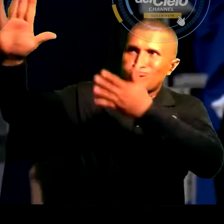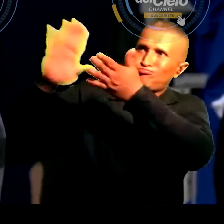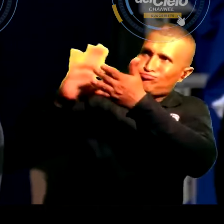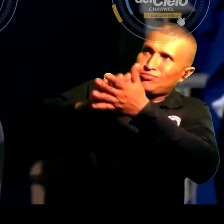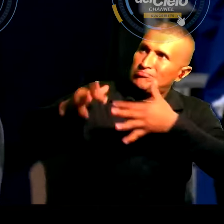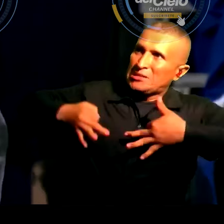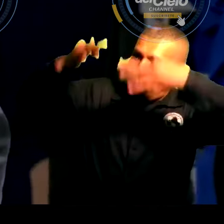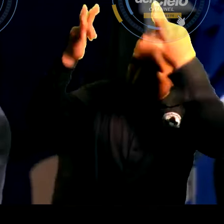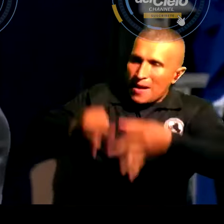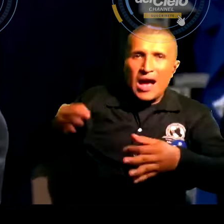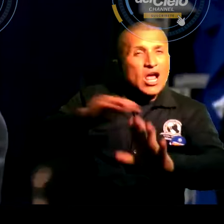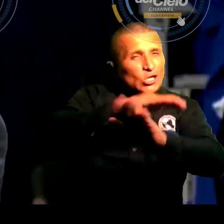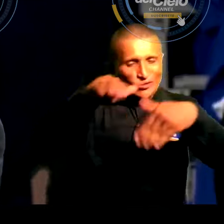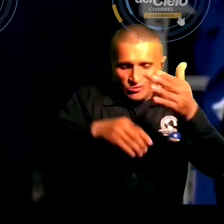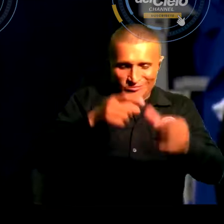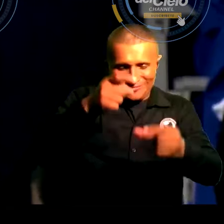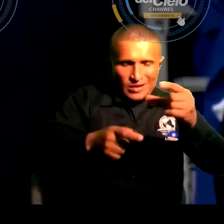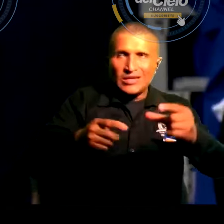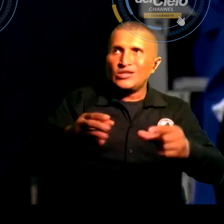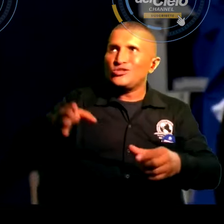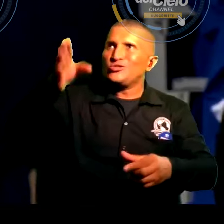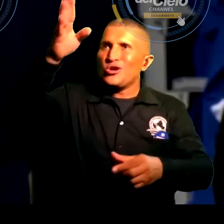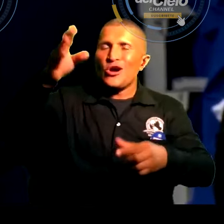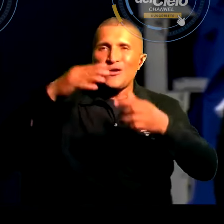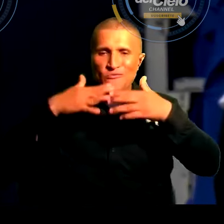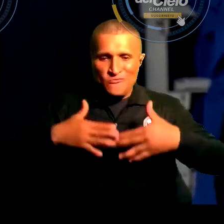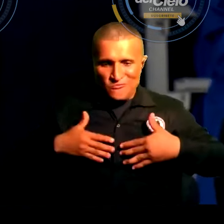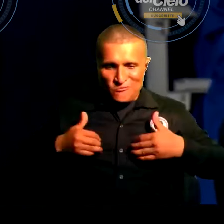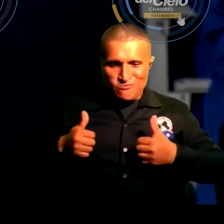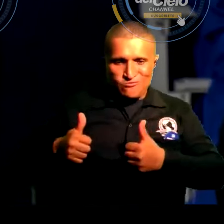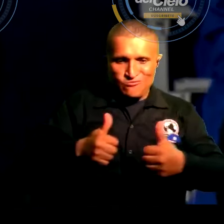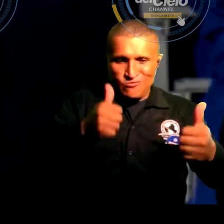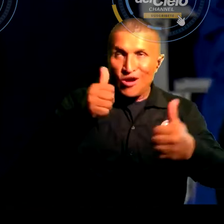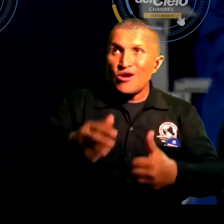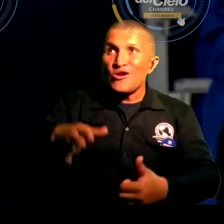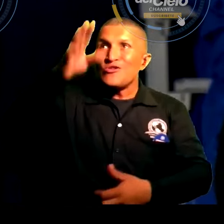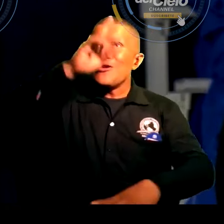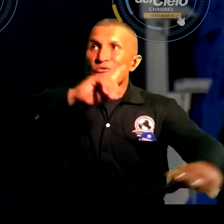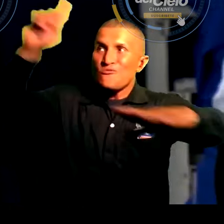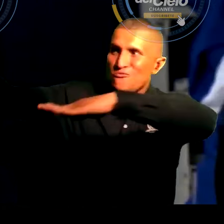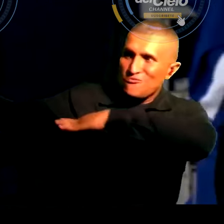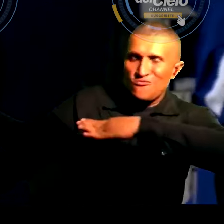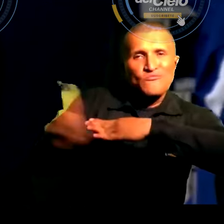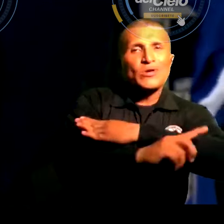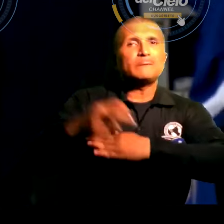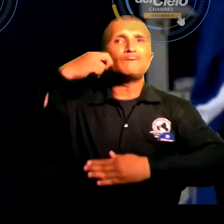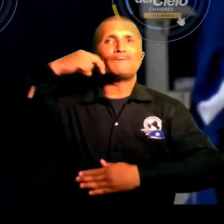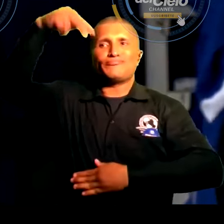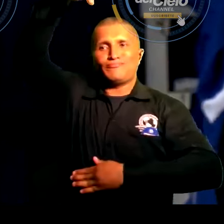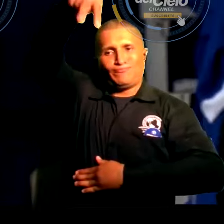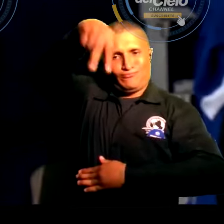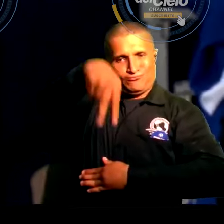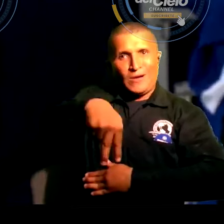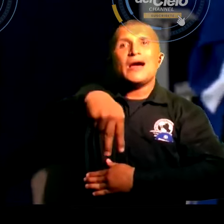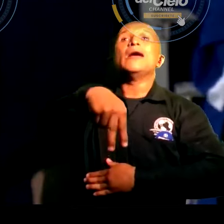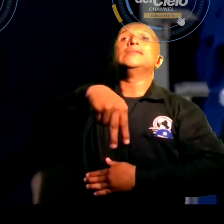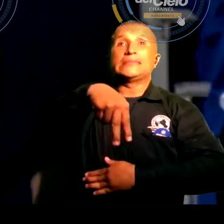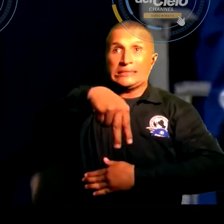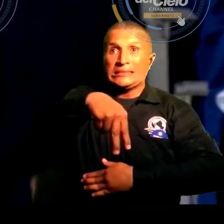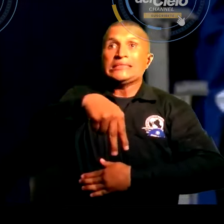y las buenas noticias de Dios para el hombre es que Dios vino en carne y se manifestó en